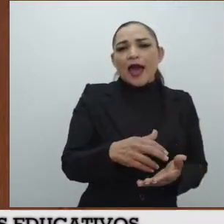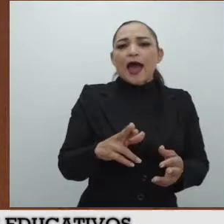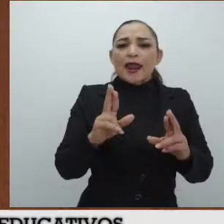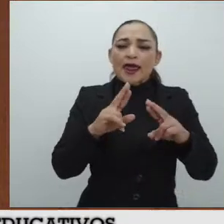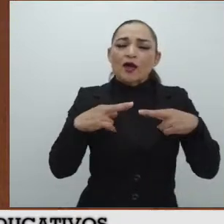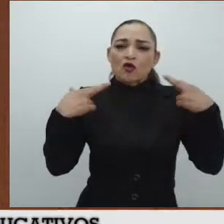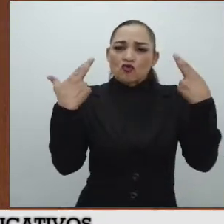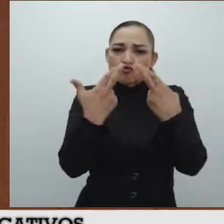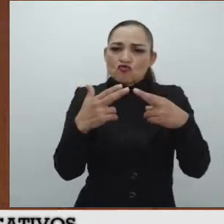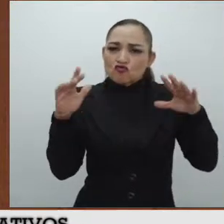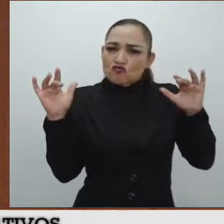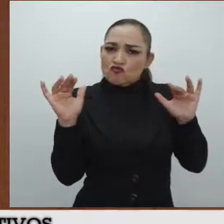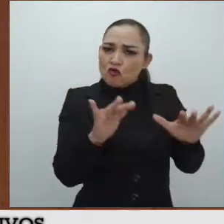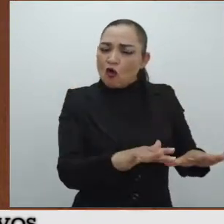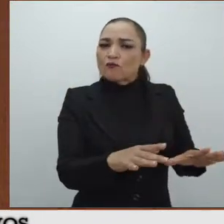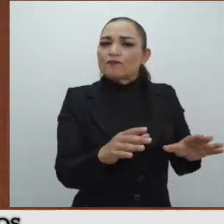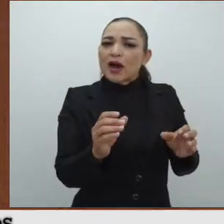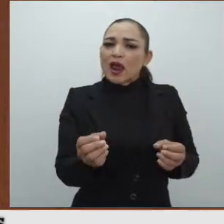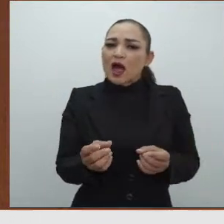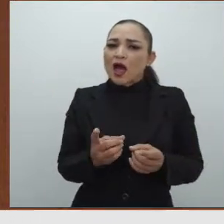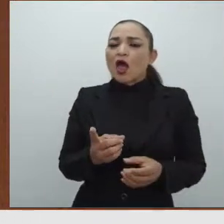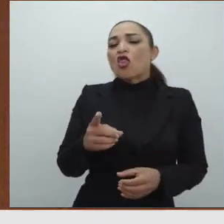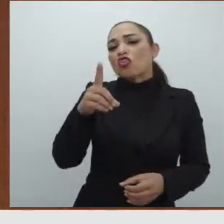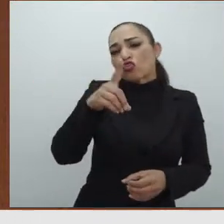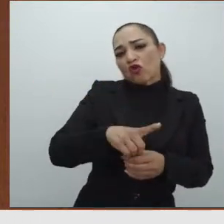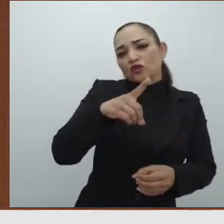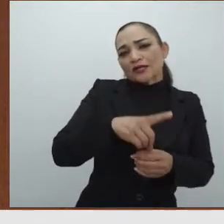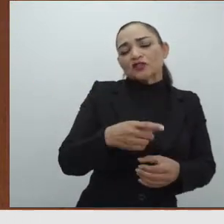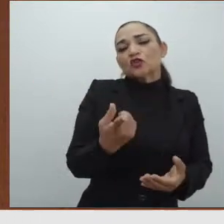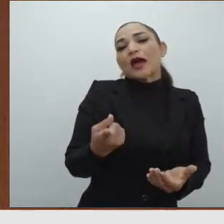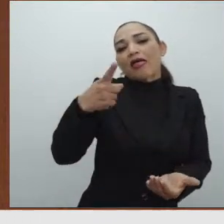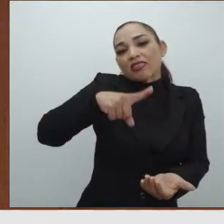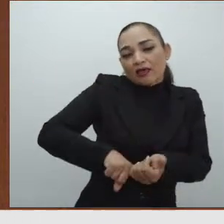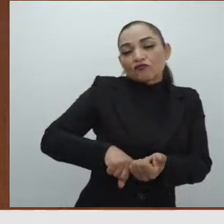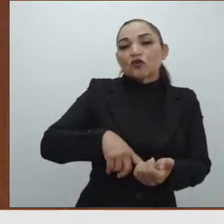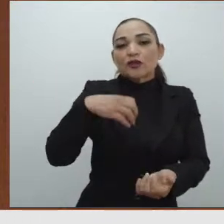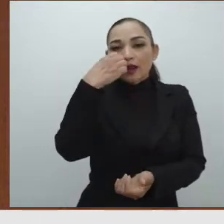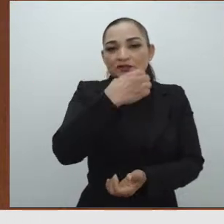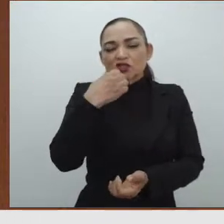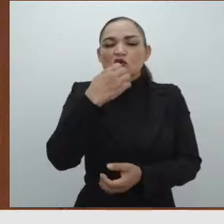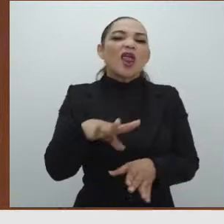esa donación de esas parcelas a las escuelas y cómo están funcionando